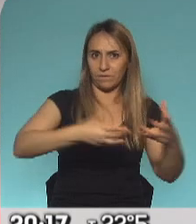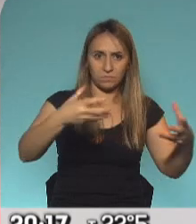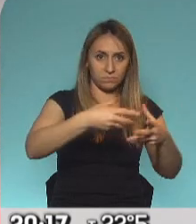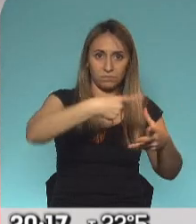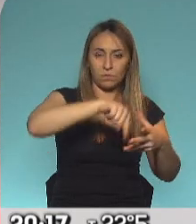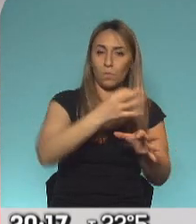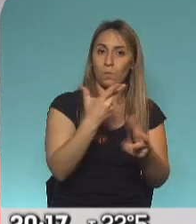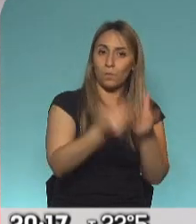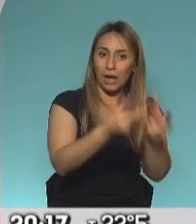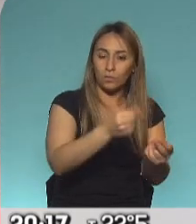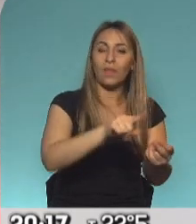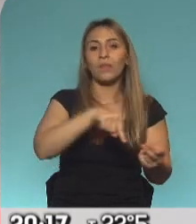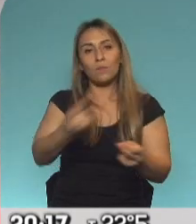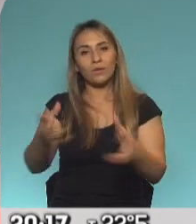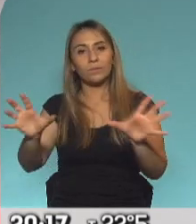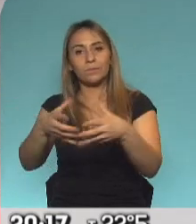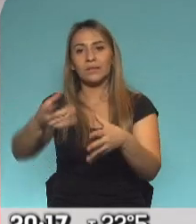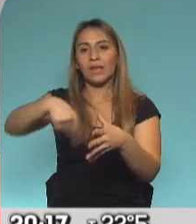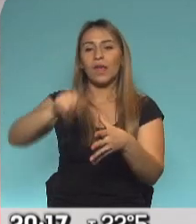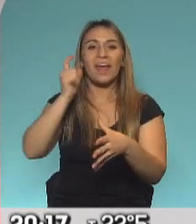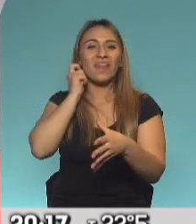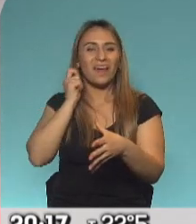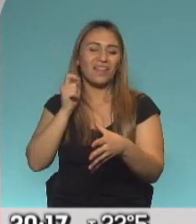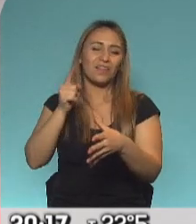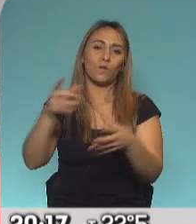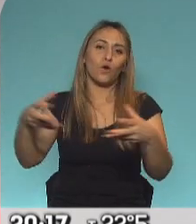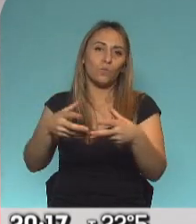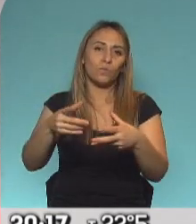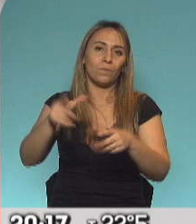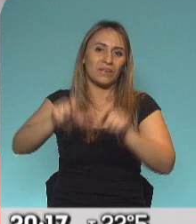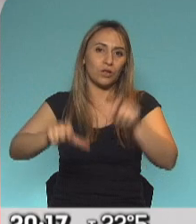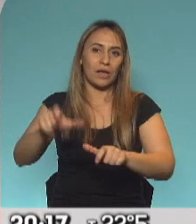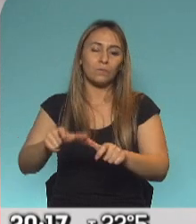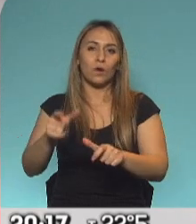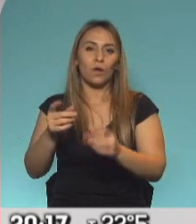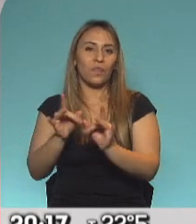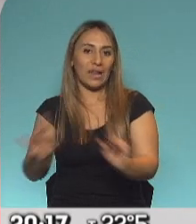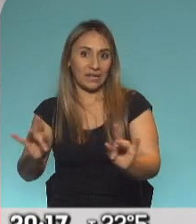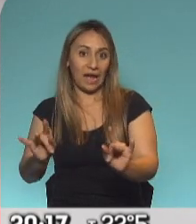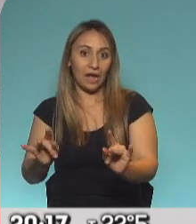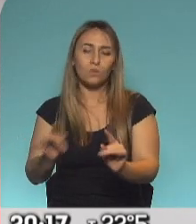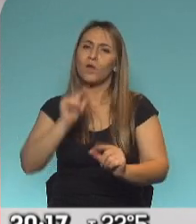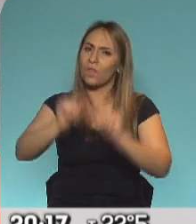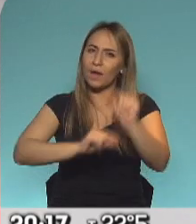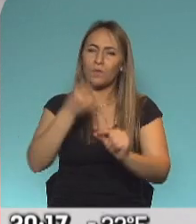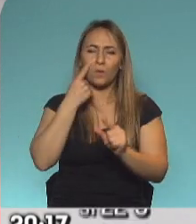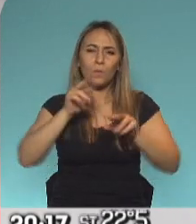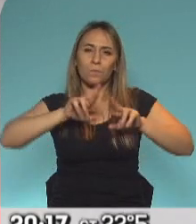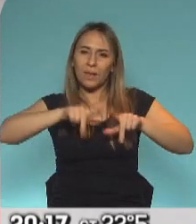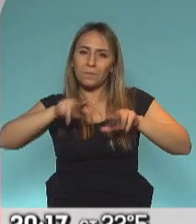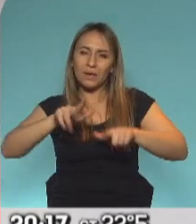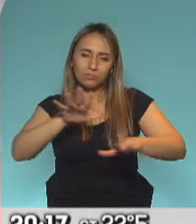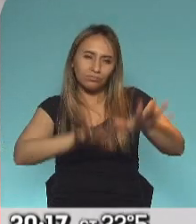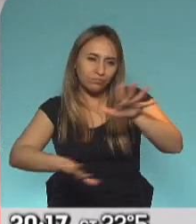que son población de riesgo, cómo entre todos los argentinos y argentinas nos ayudamos a poder superar esta pandemia y a poder superar este